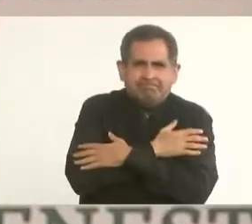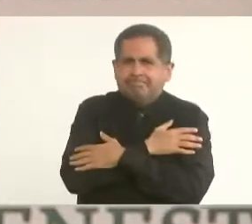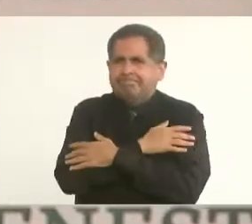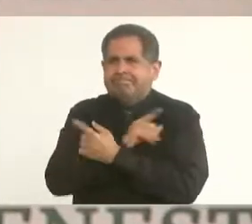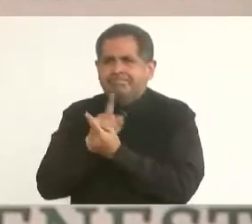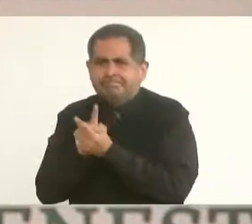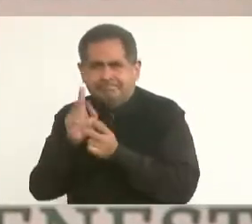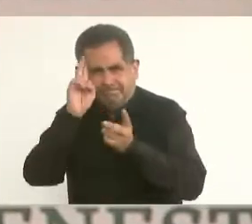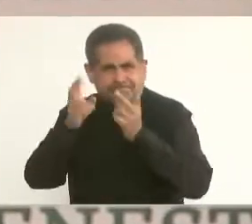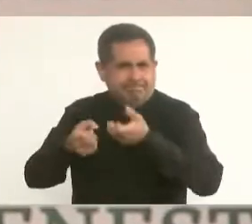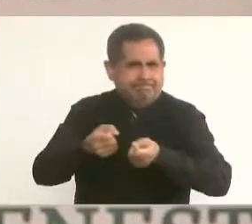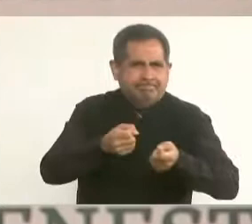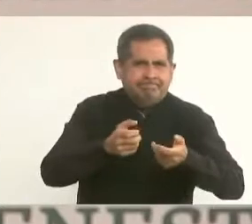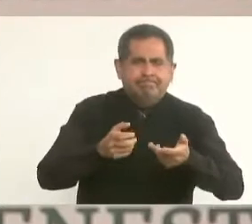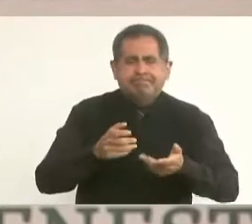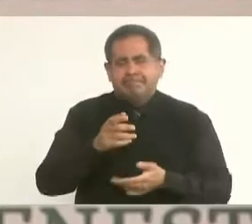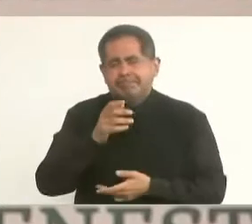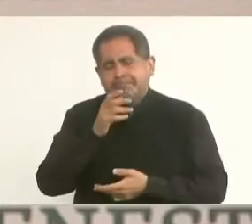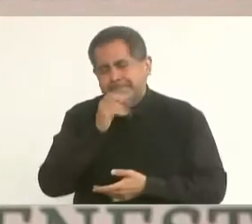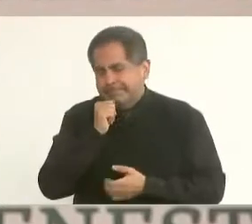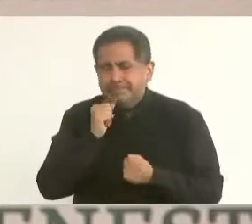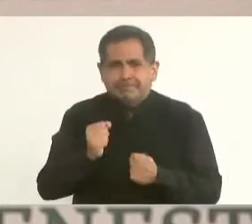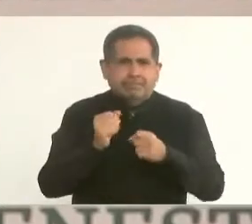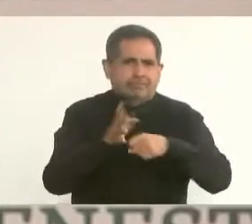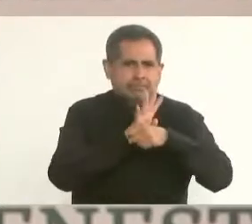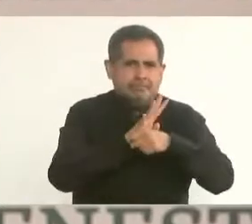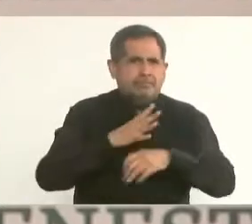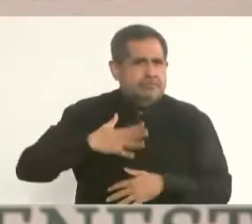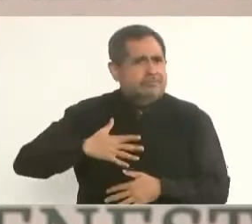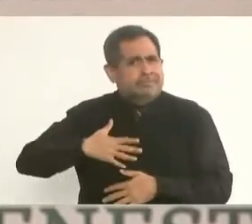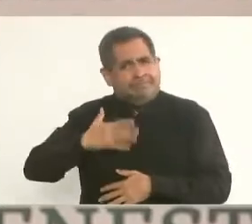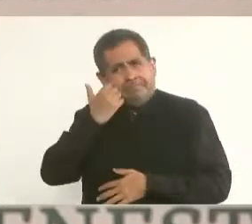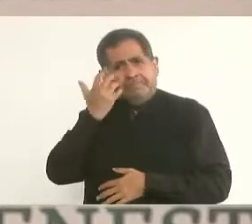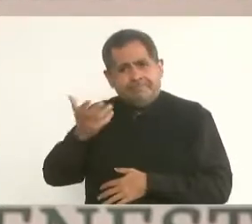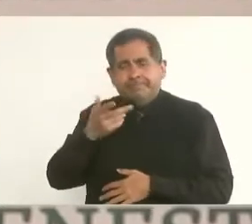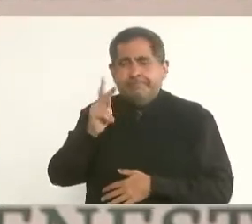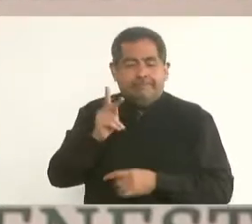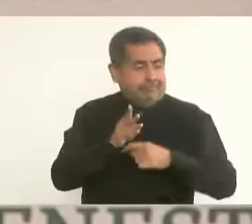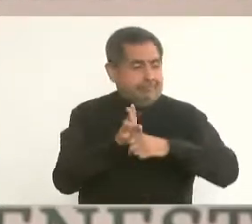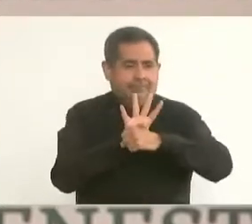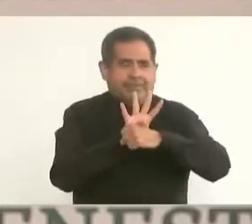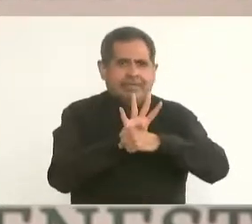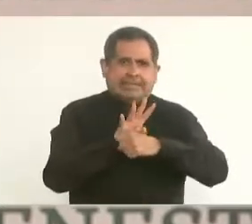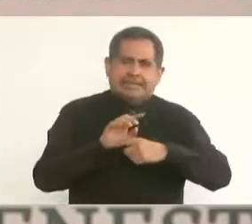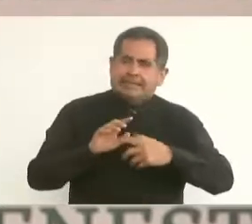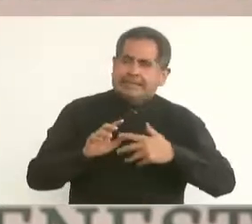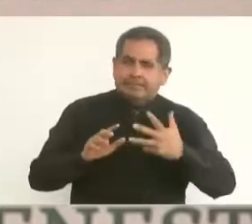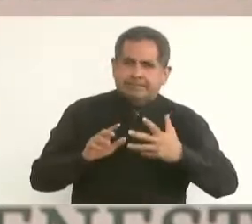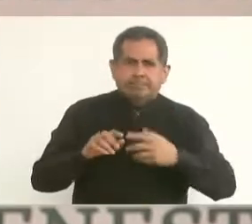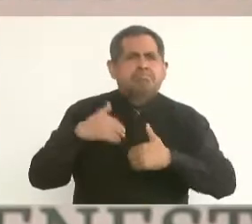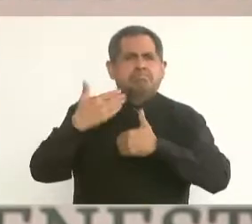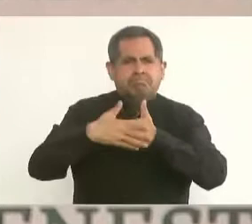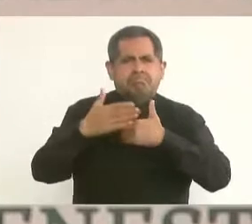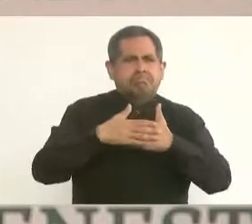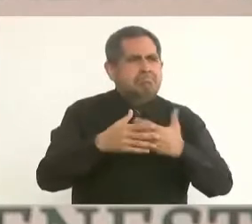abrazarnos, saludarnos como quisiéramos. Pero esto ya va a